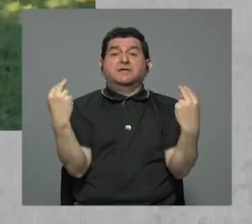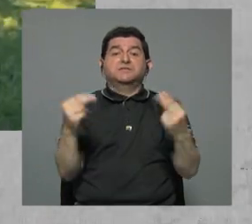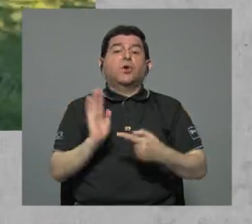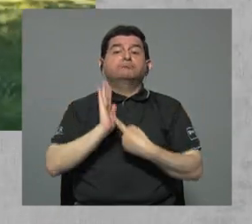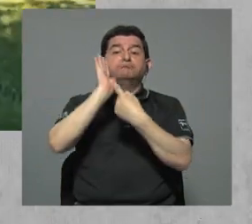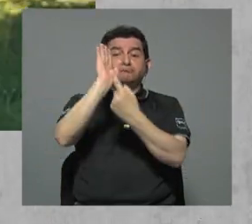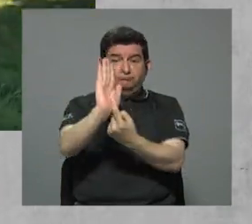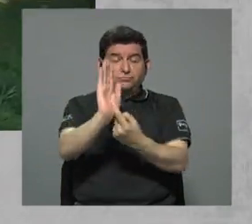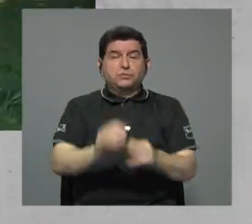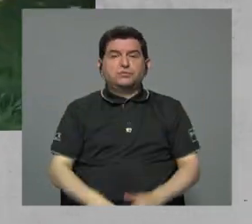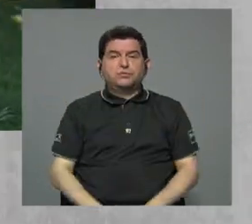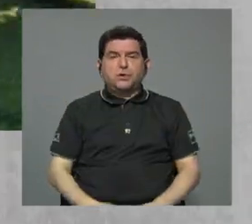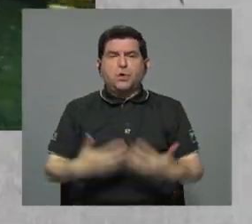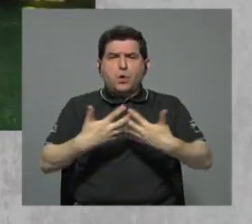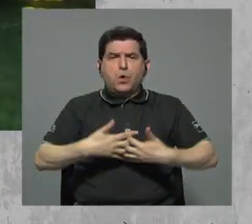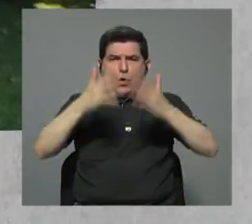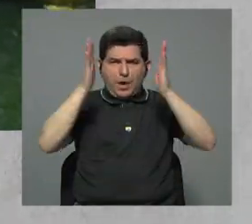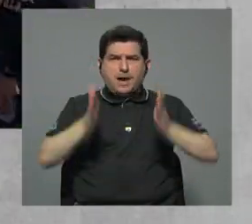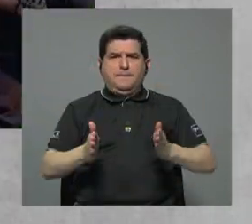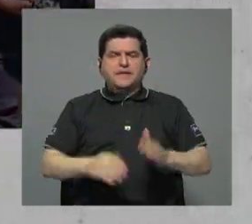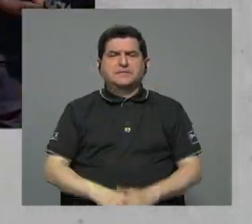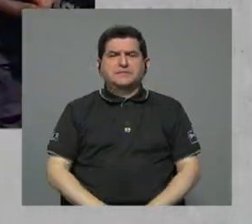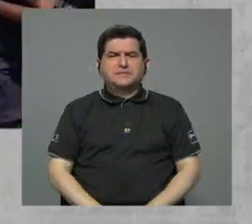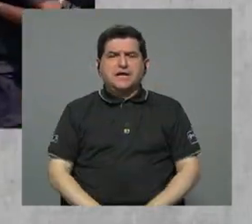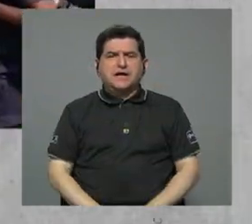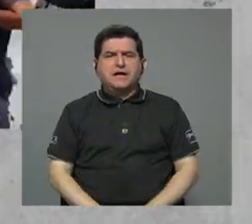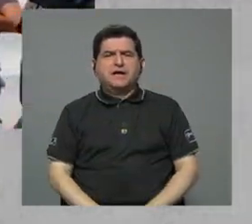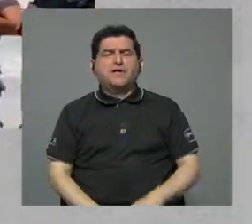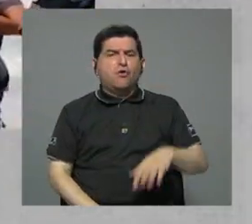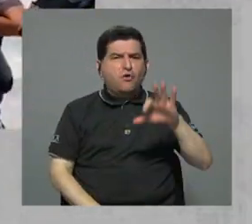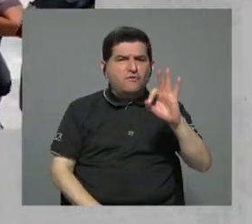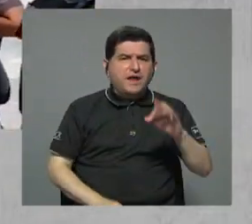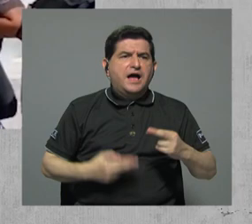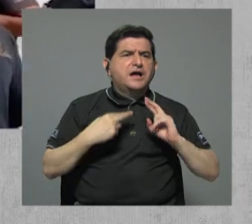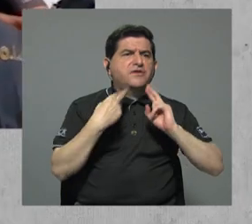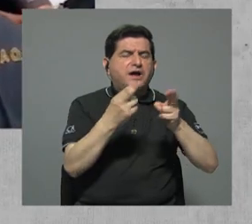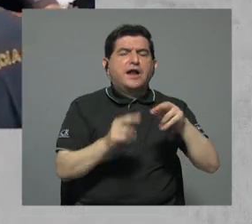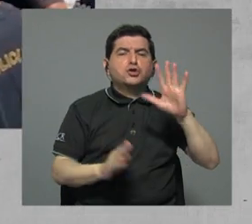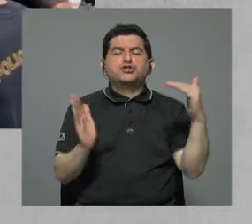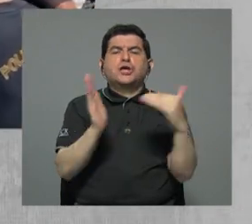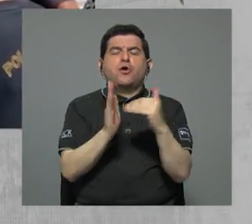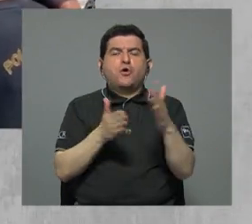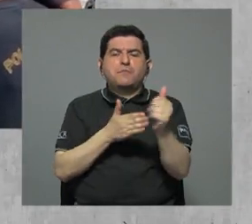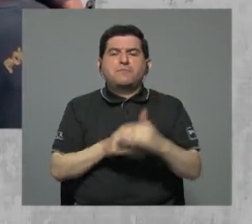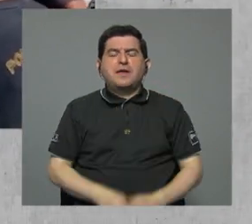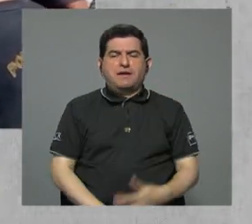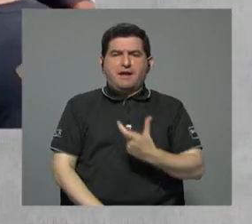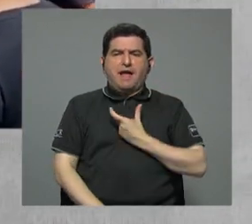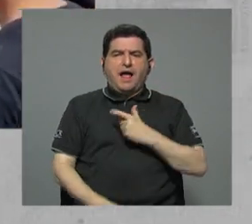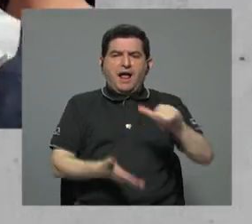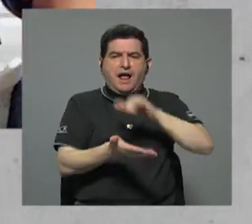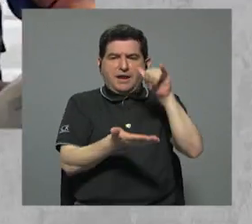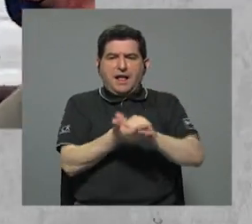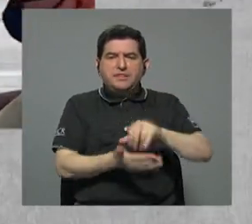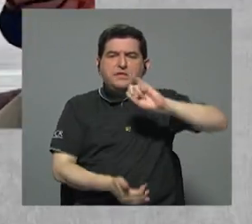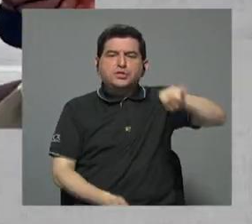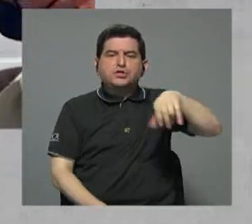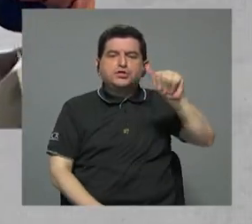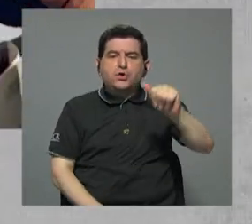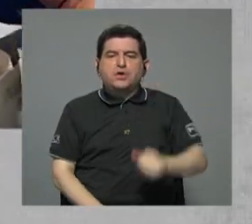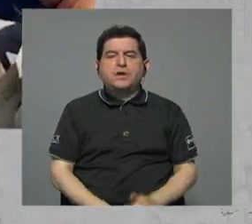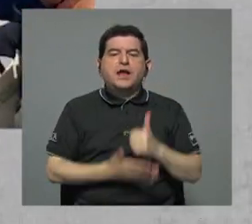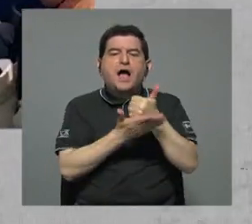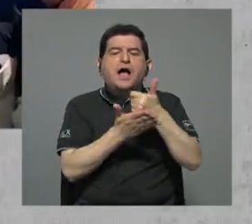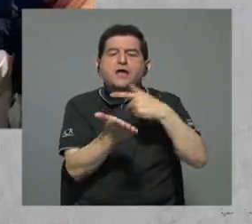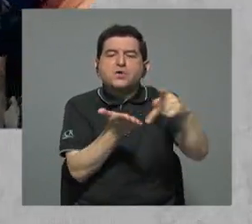conocer que un empresario el empresario fue farage le regaló cinco mil dólares al alcalde de san josé a don johnny araya para